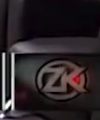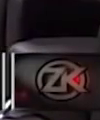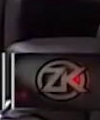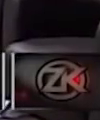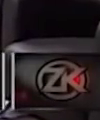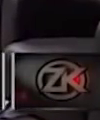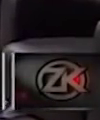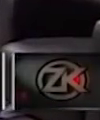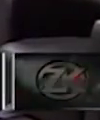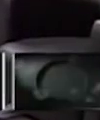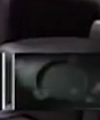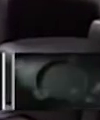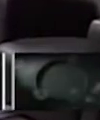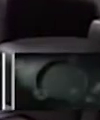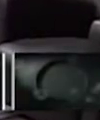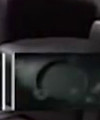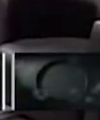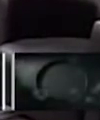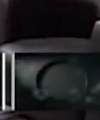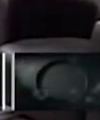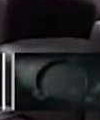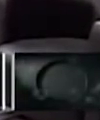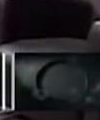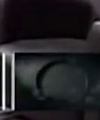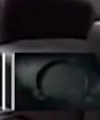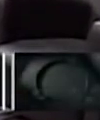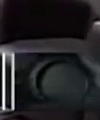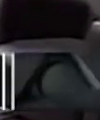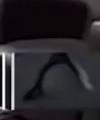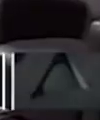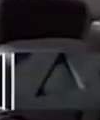general. General. El general, yo te voy a decir cómo se llama ese personaje.